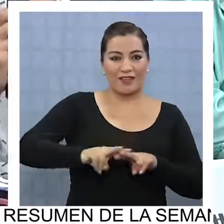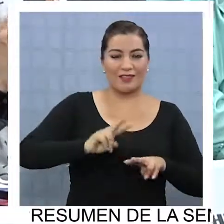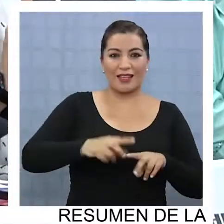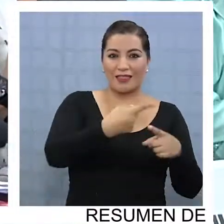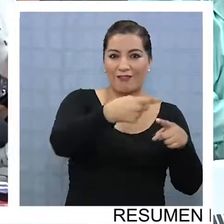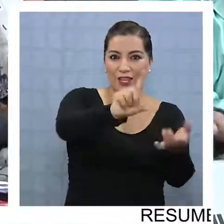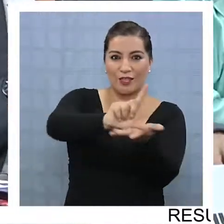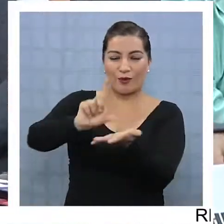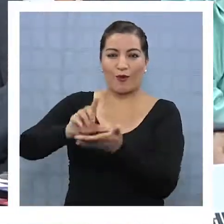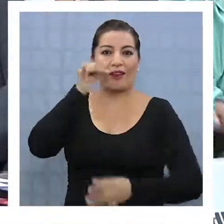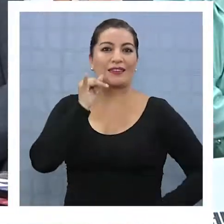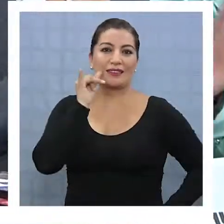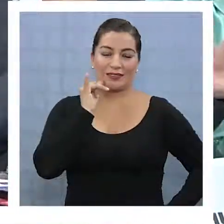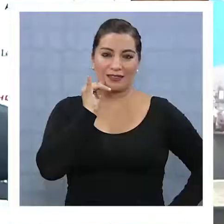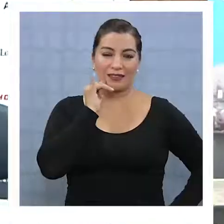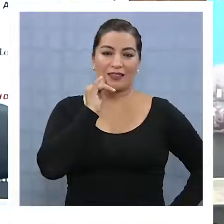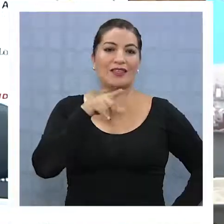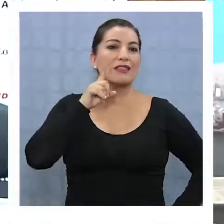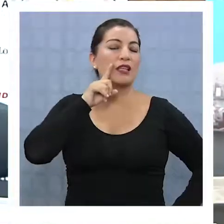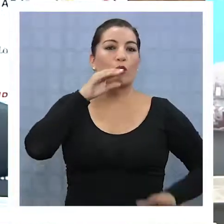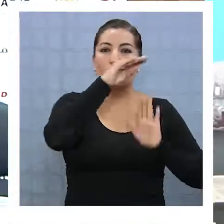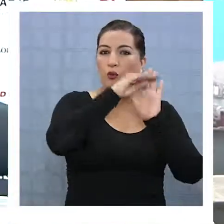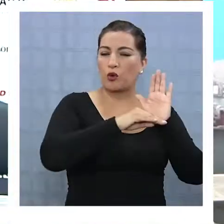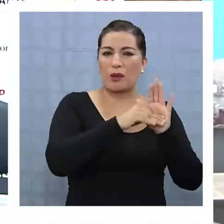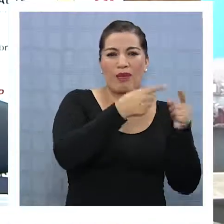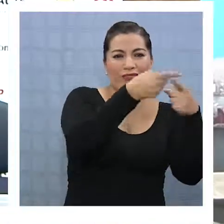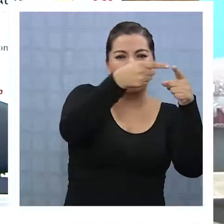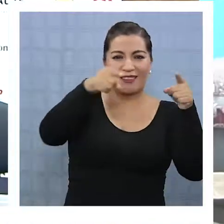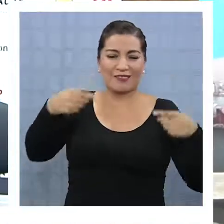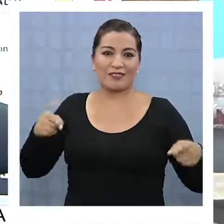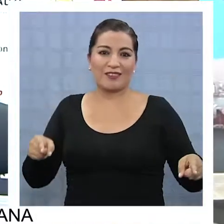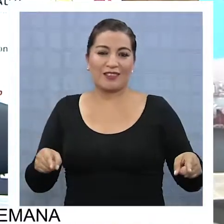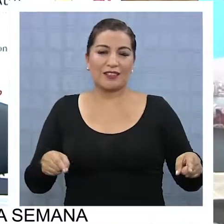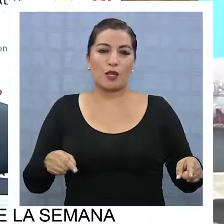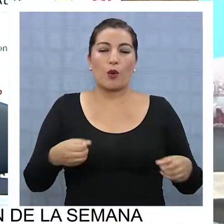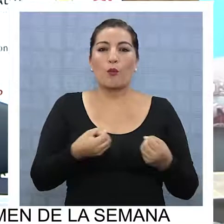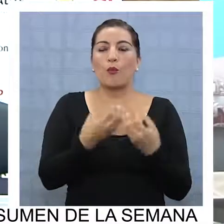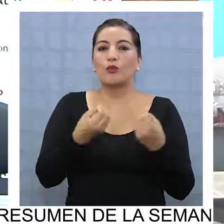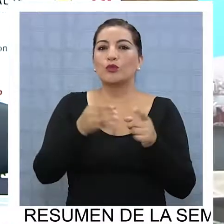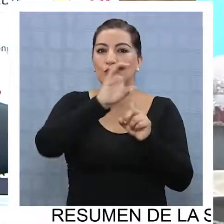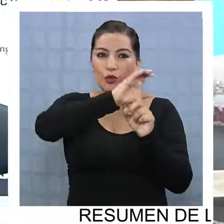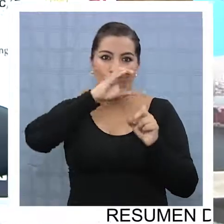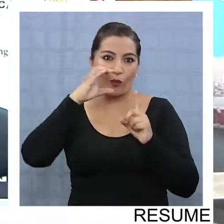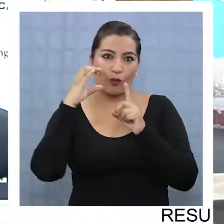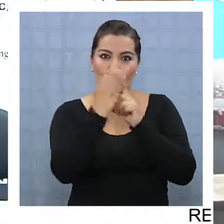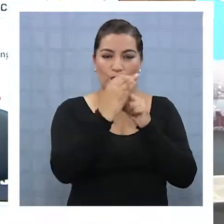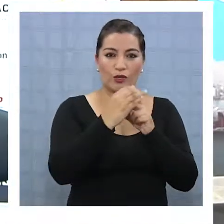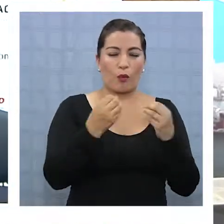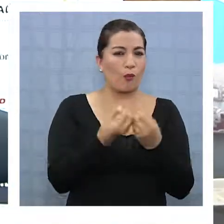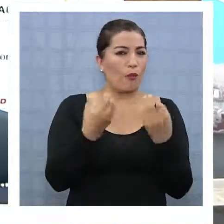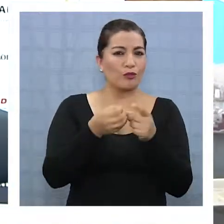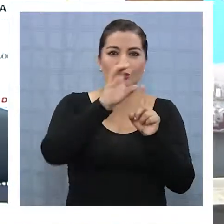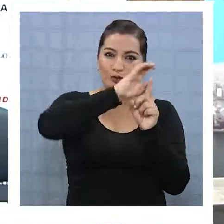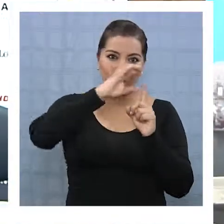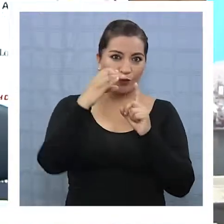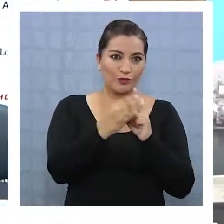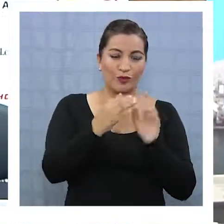en distintos puntos de la ciudad. Y tenemos una programación muy variada, multicultural, que ese es nuestro lema este año, lo